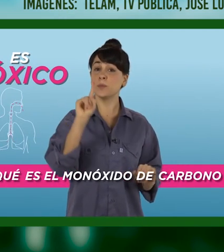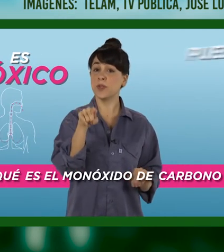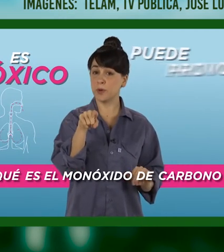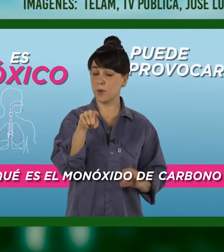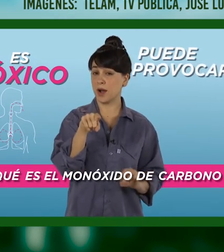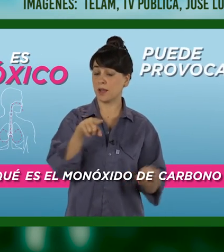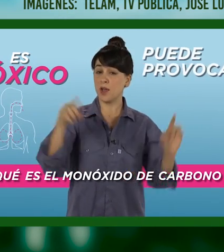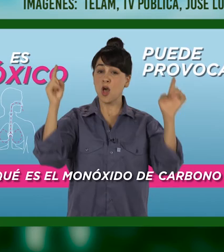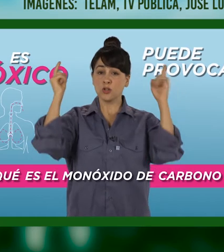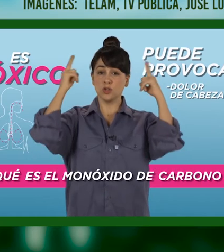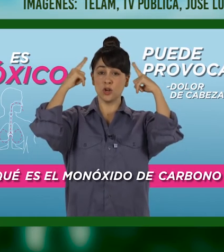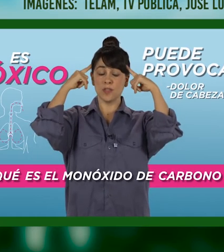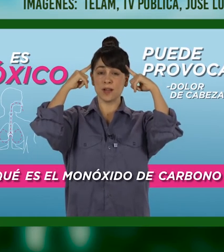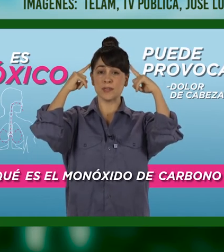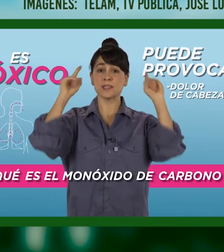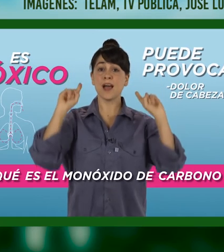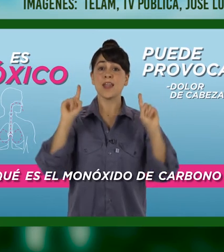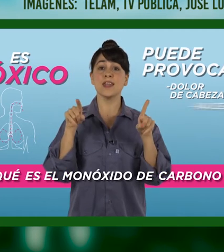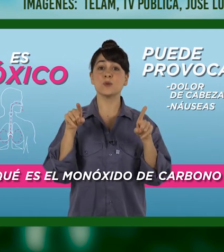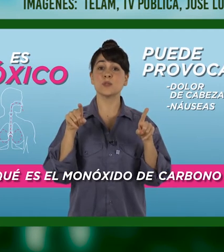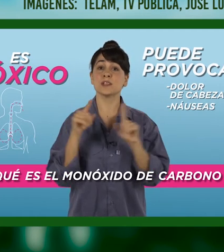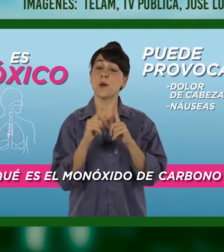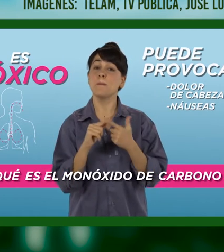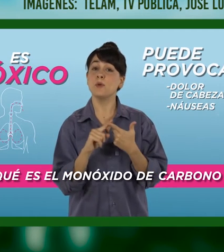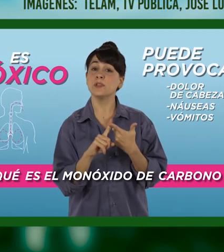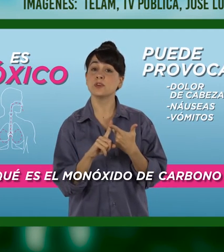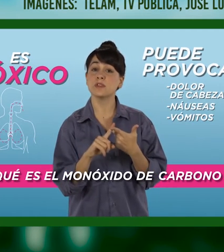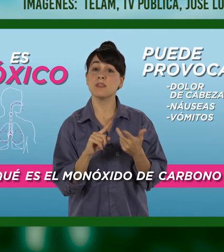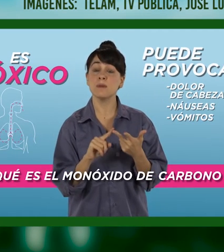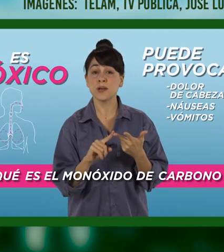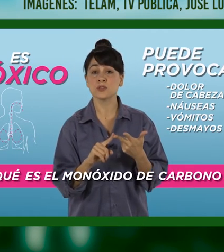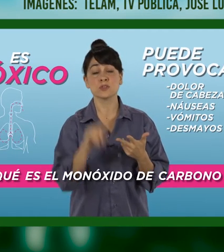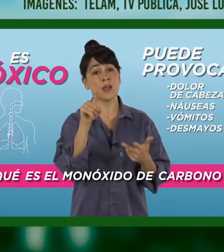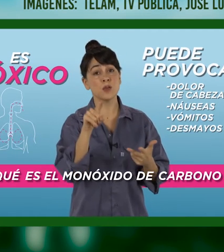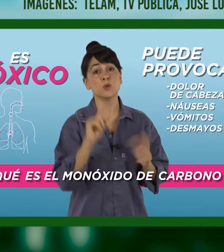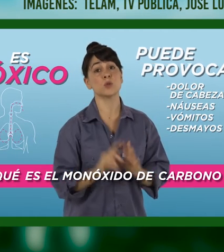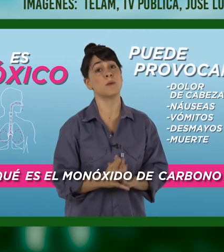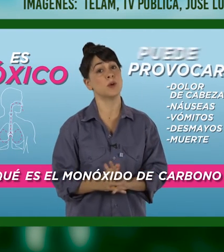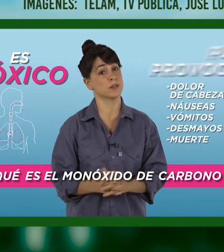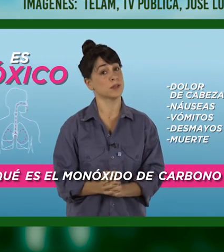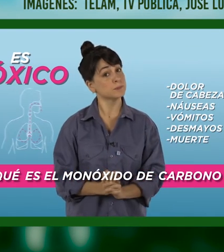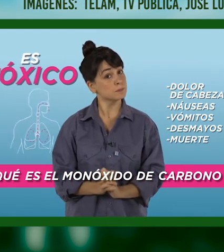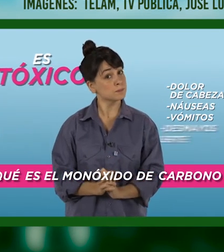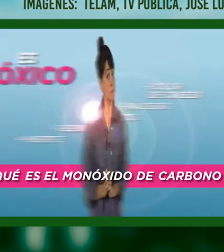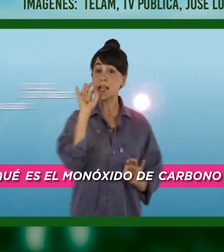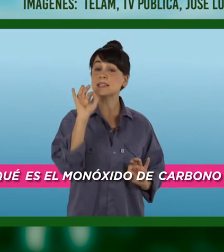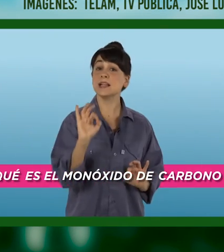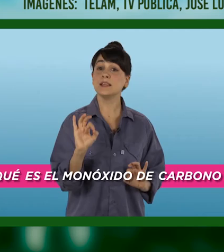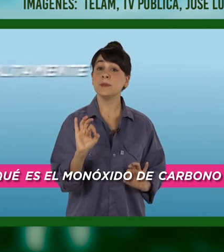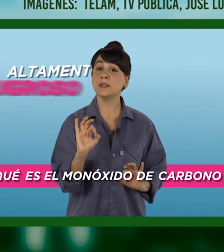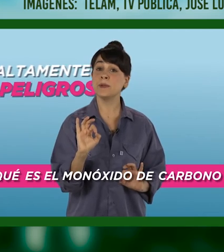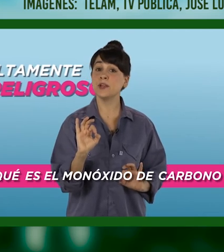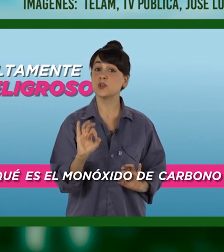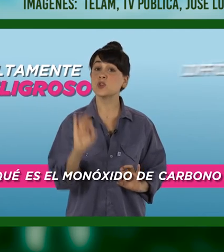desiguales. Una familia que vive en el norte de Buenos Aires, en el conurbano, en el rigor